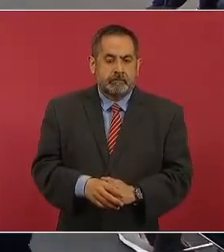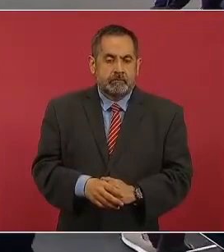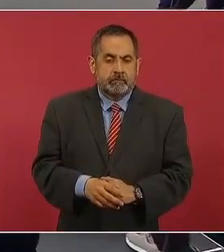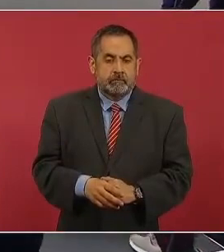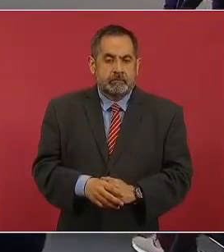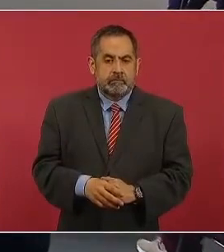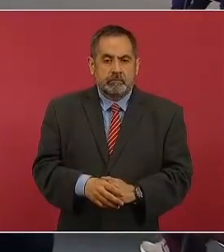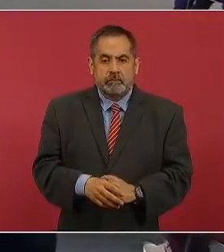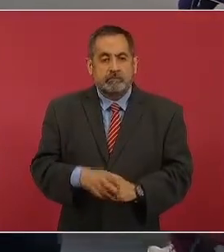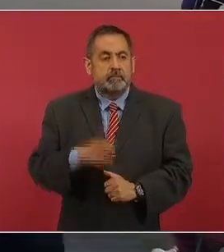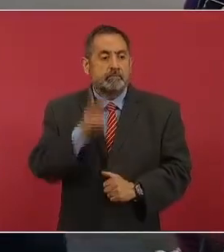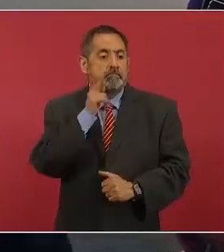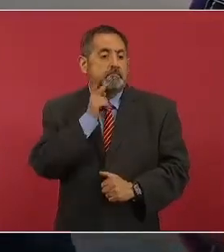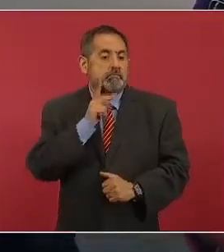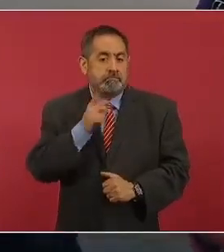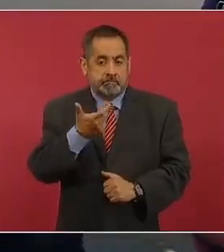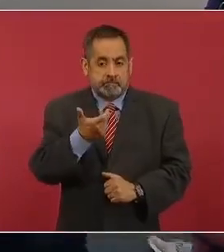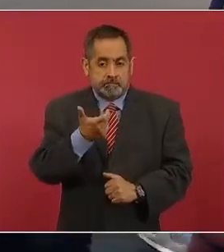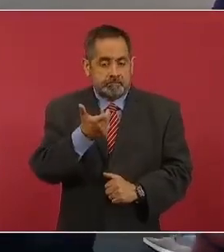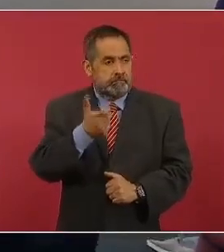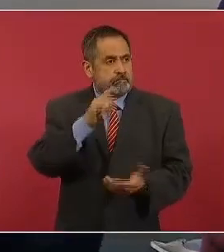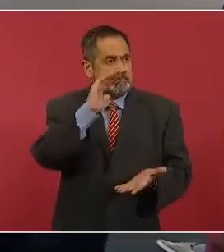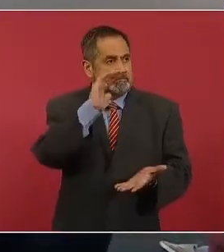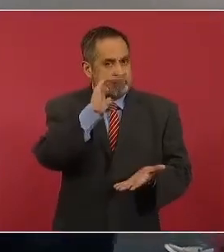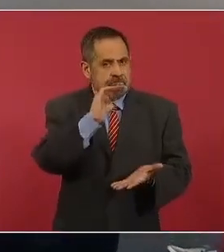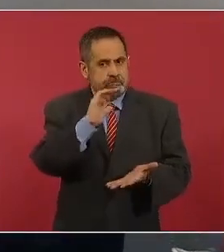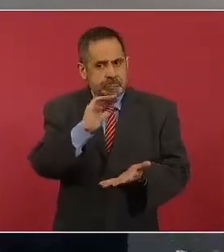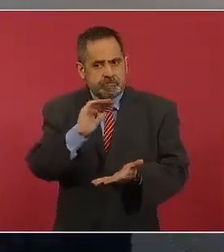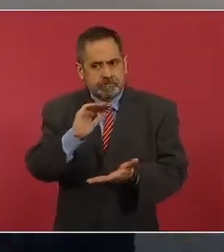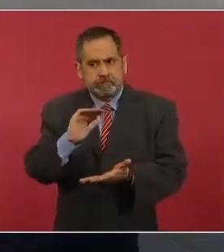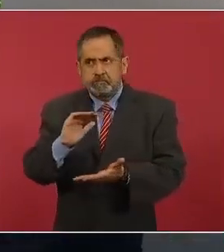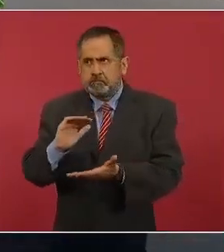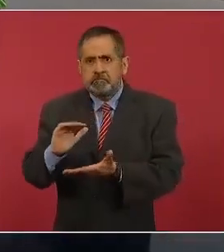Los precios del petróleo están bajando.